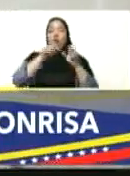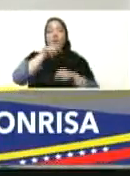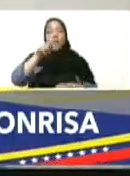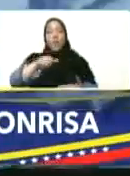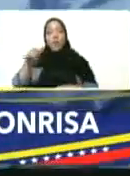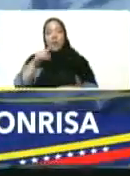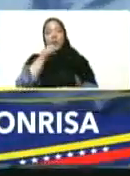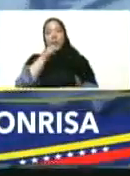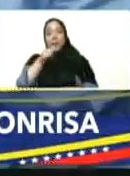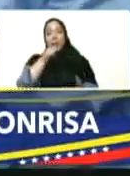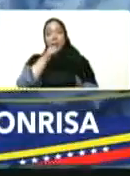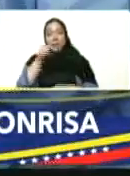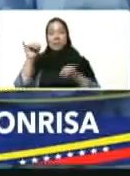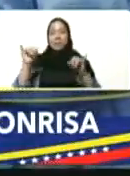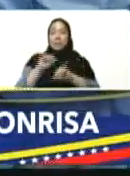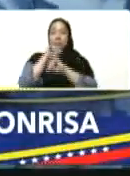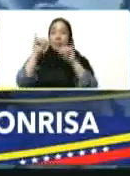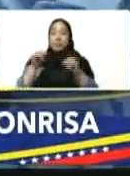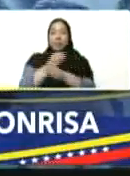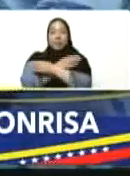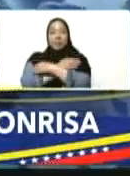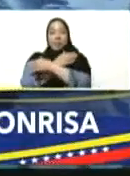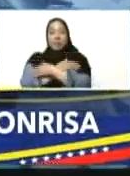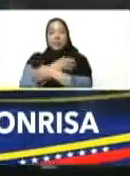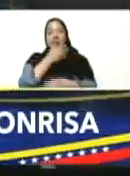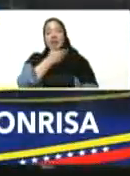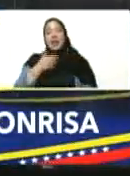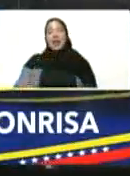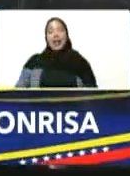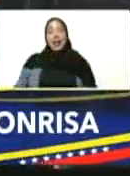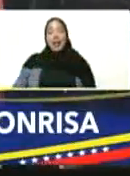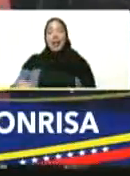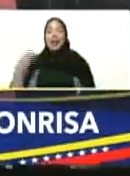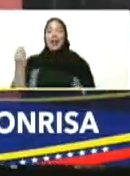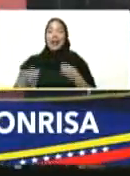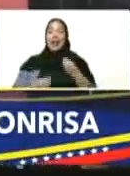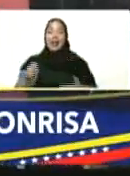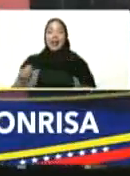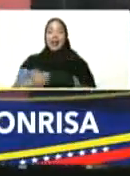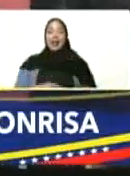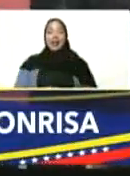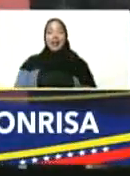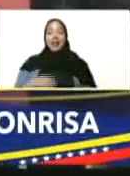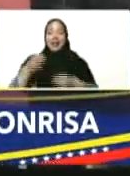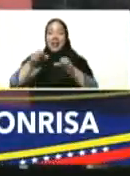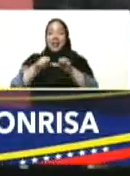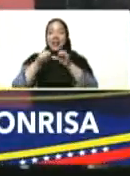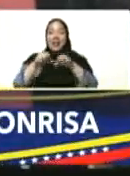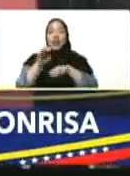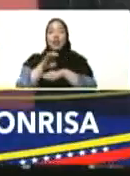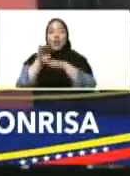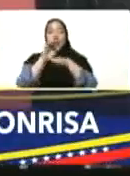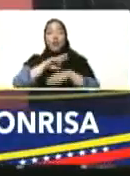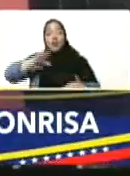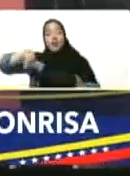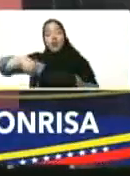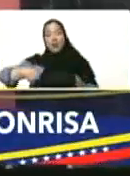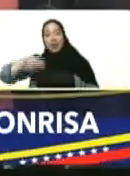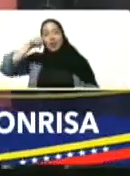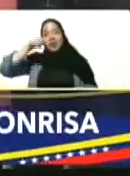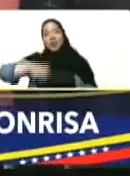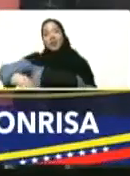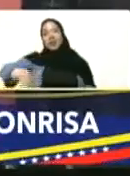equipo y felicitaciones, presidente, por esa hermosa gestión de seguir protegiendo a nuestro